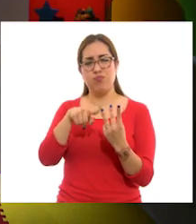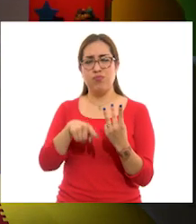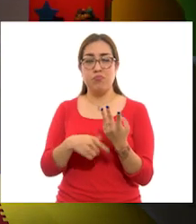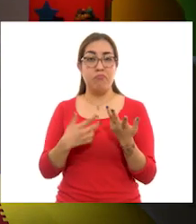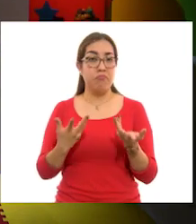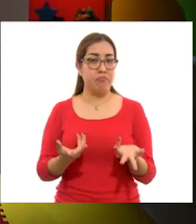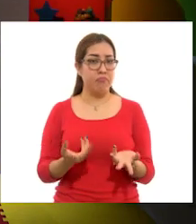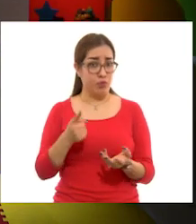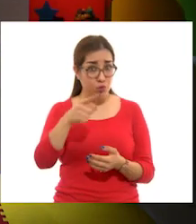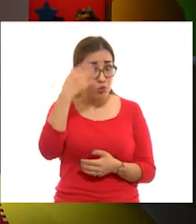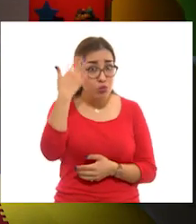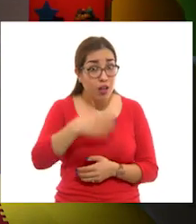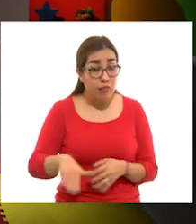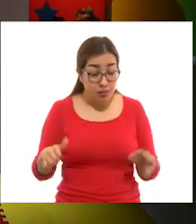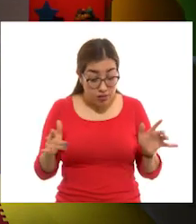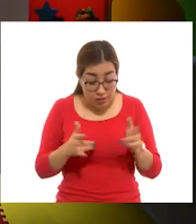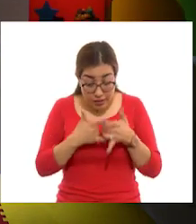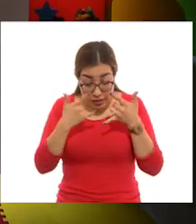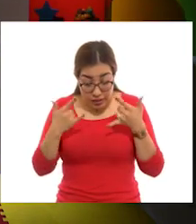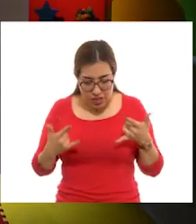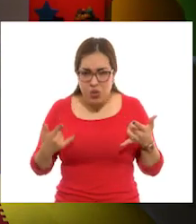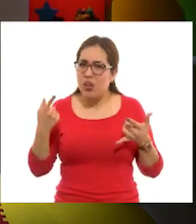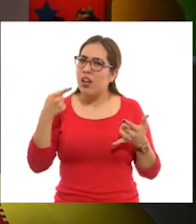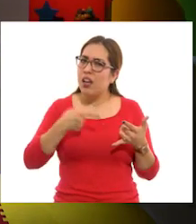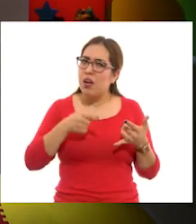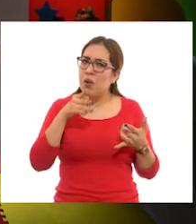¿Ya saben de qué cuento se trata?